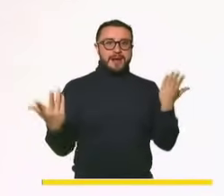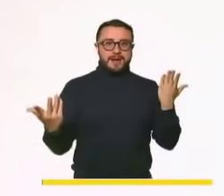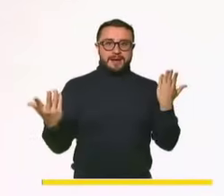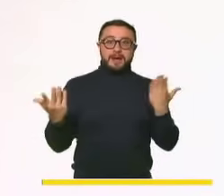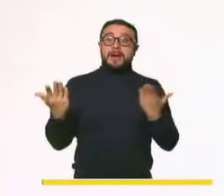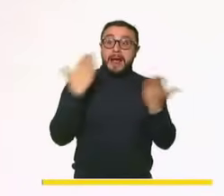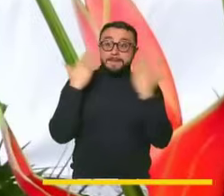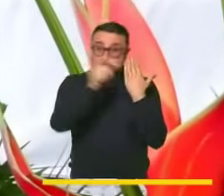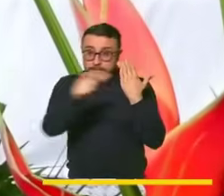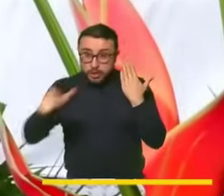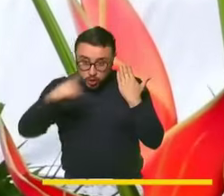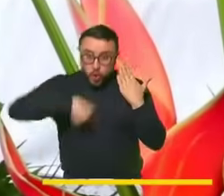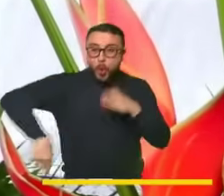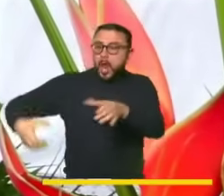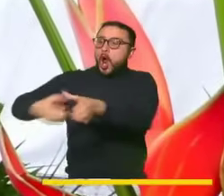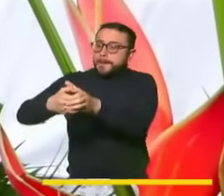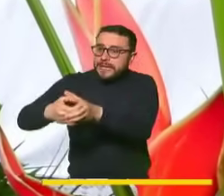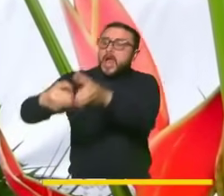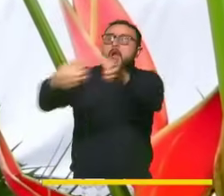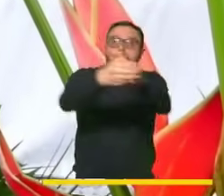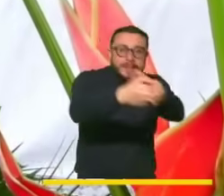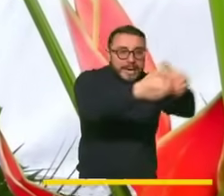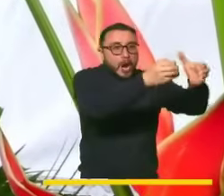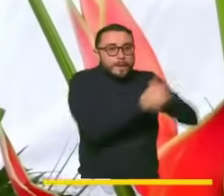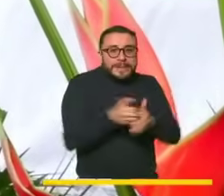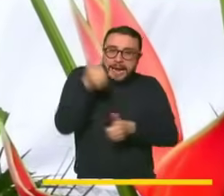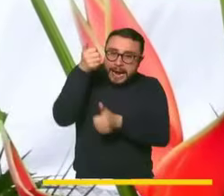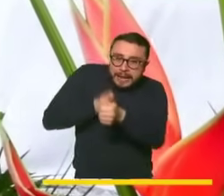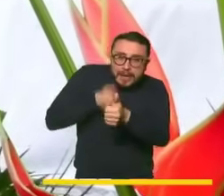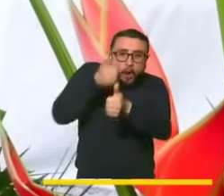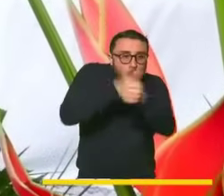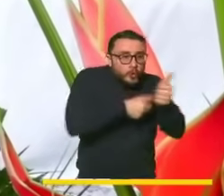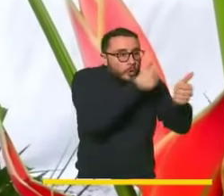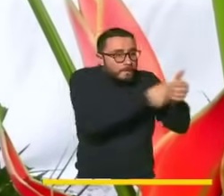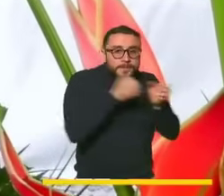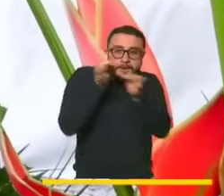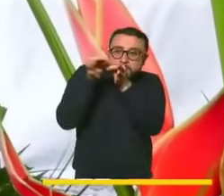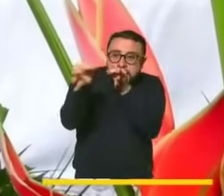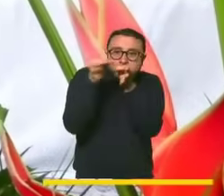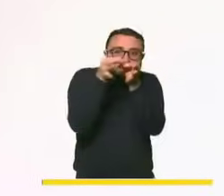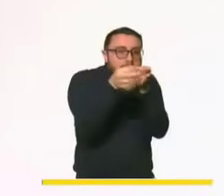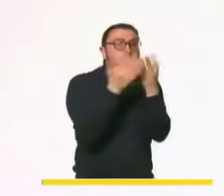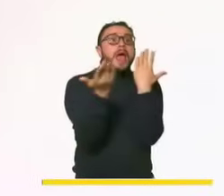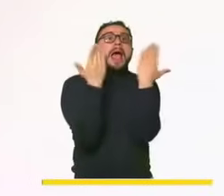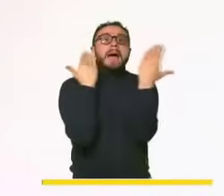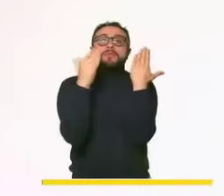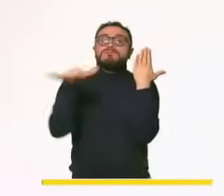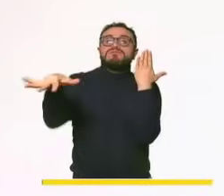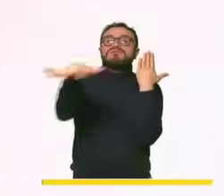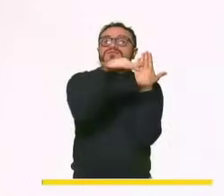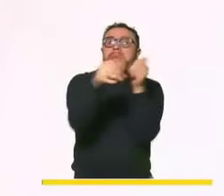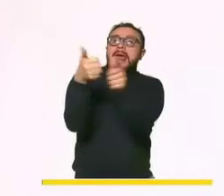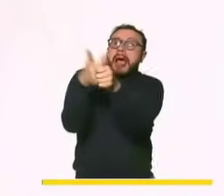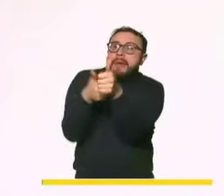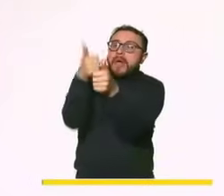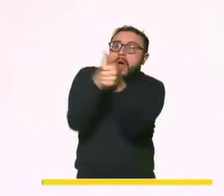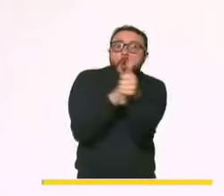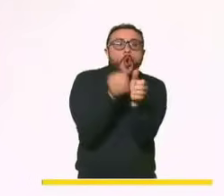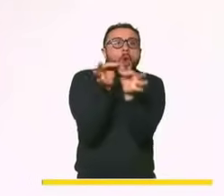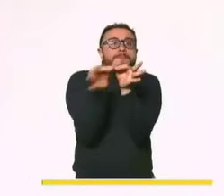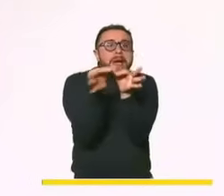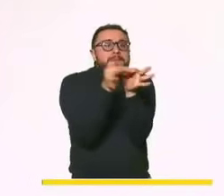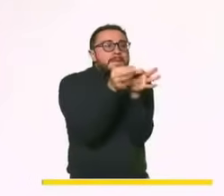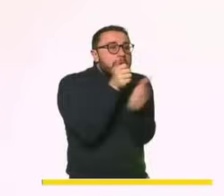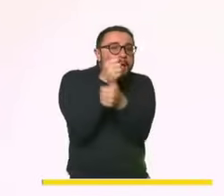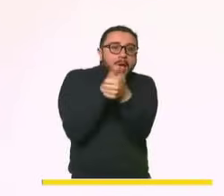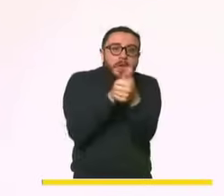puedan construirse en cada corregimiento, en cada vereda, en cada municipio de